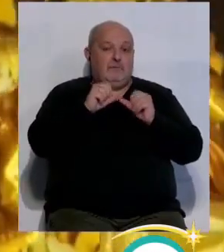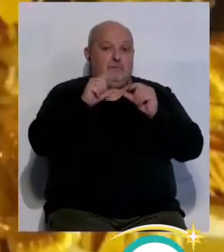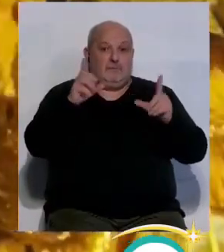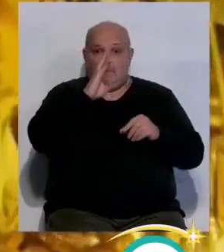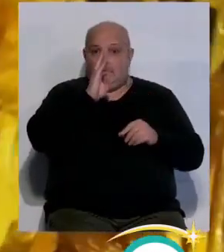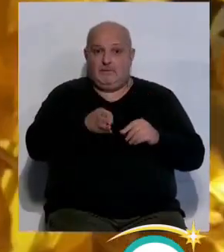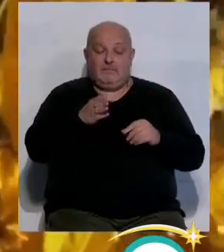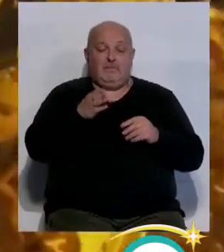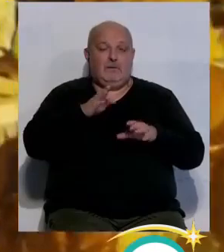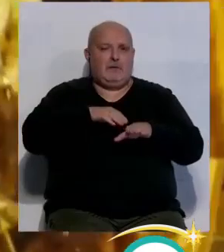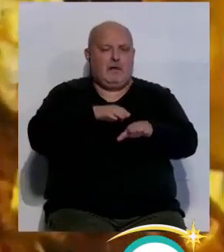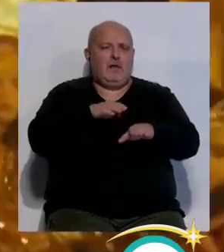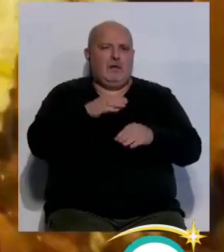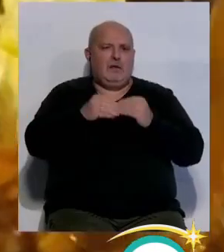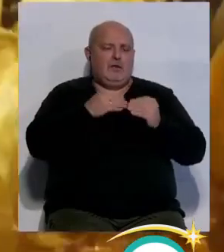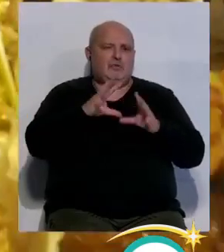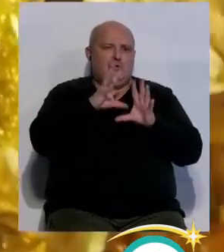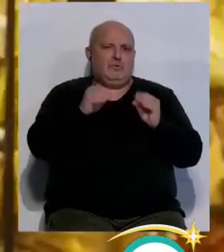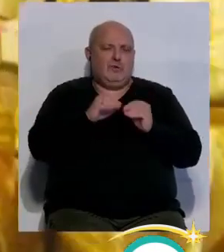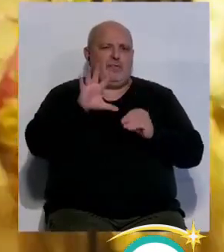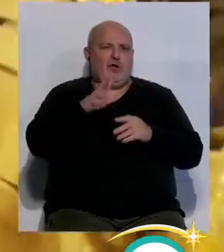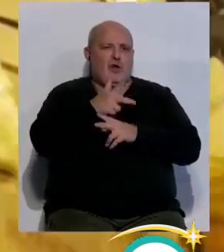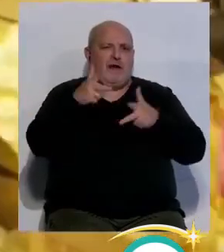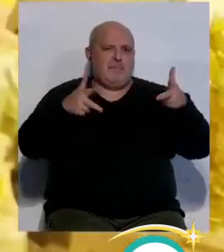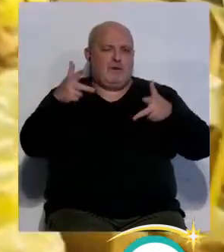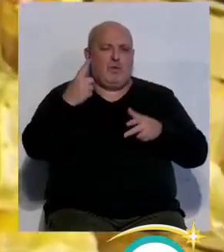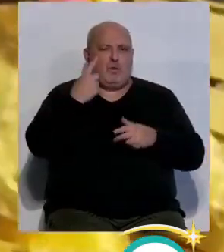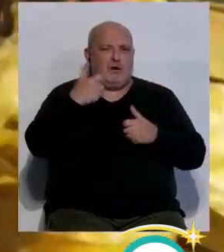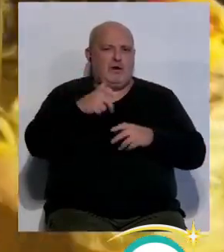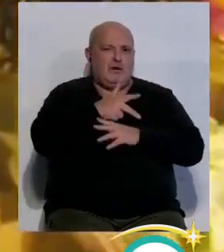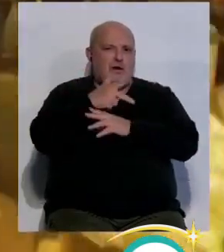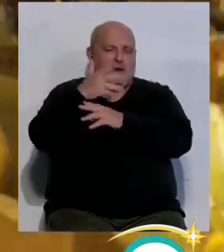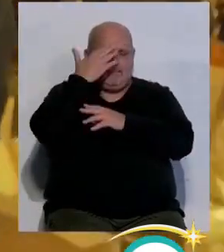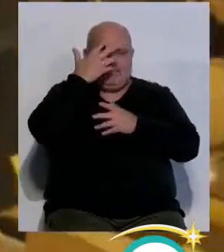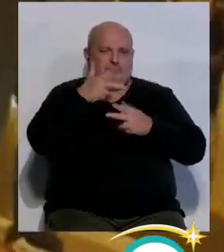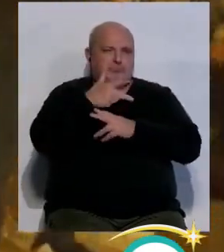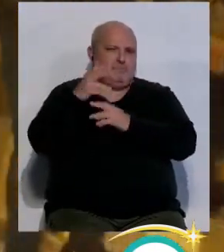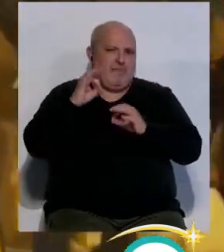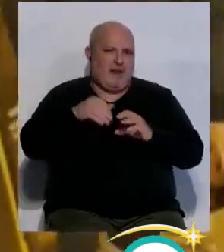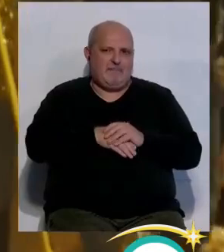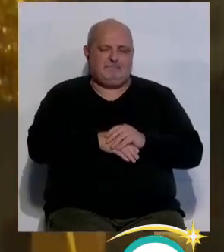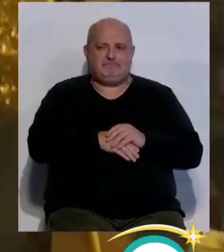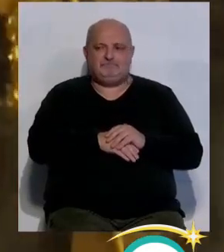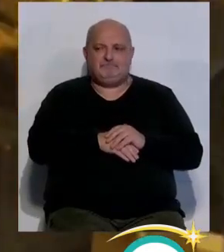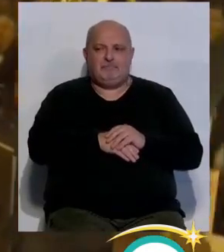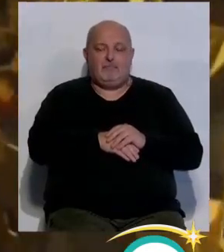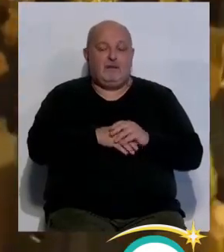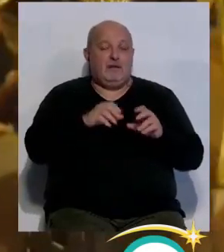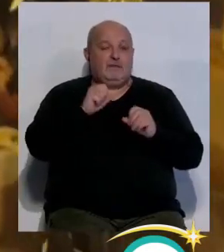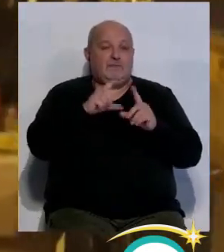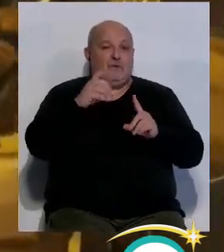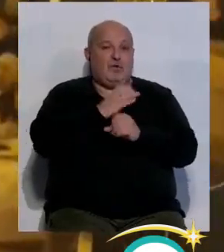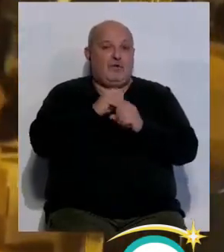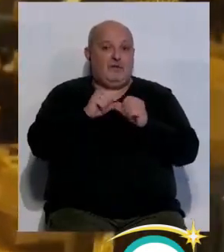en directo de la cabalgata se destinarán un total de 5 cámaras, una de ellas cabeza caliente. La